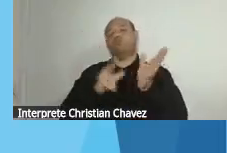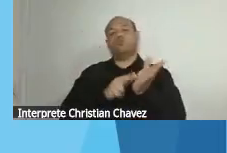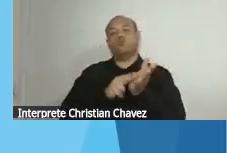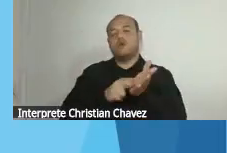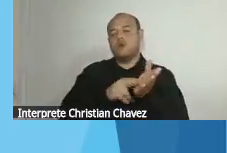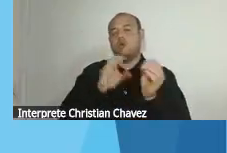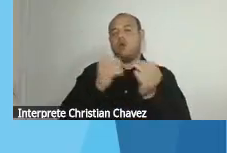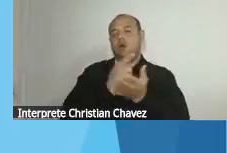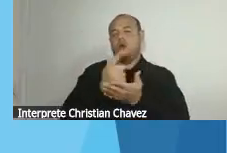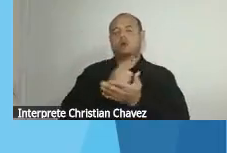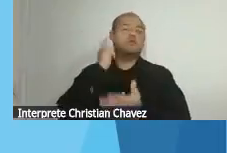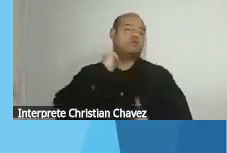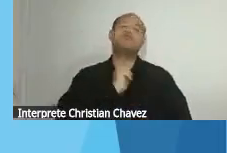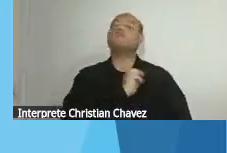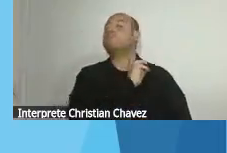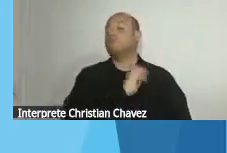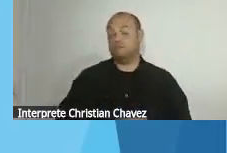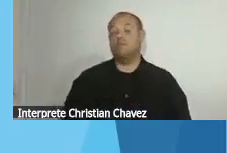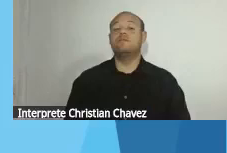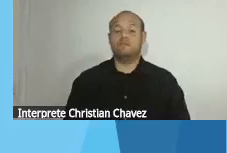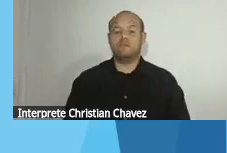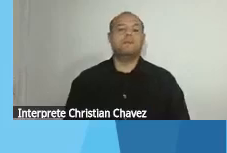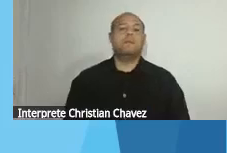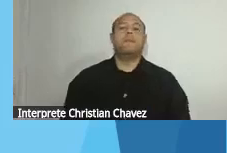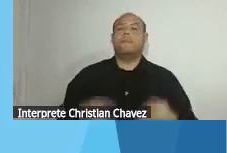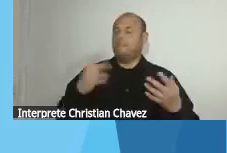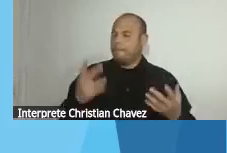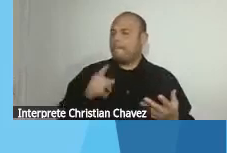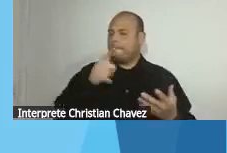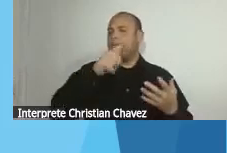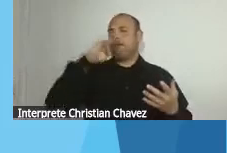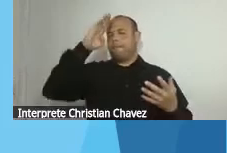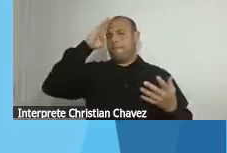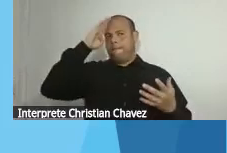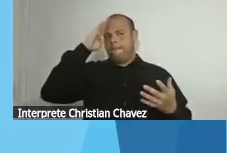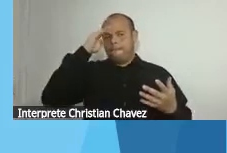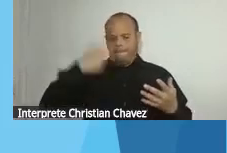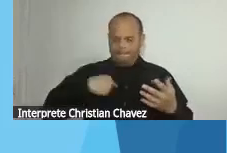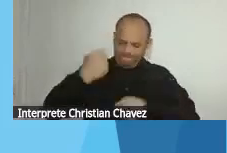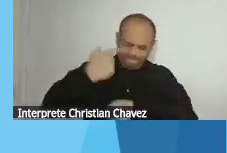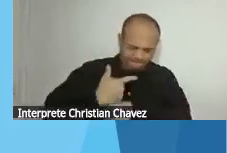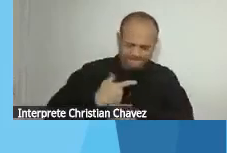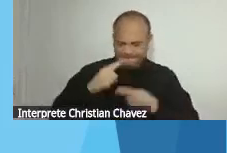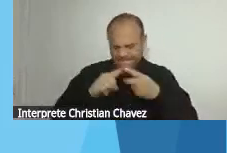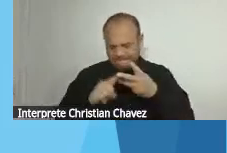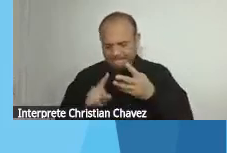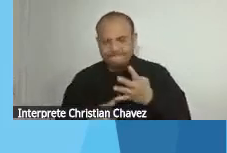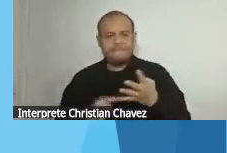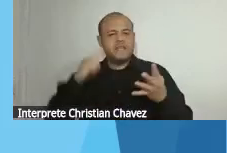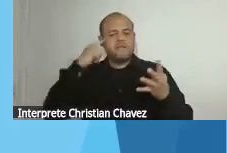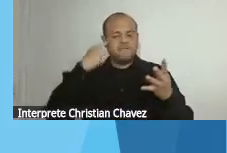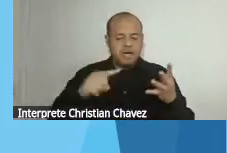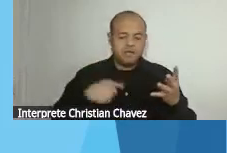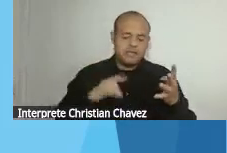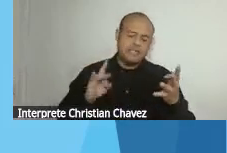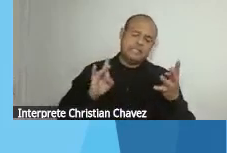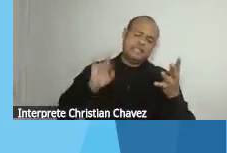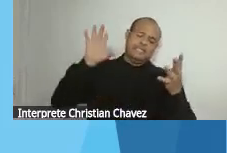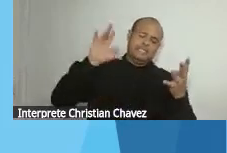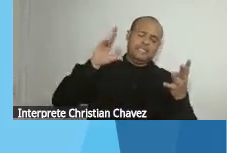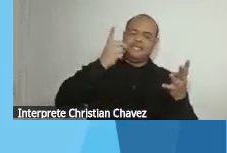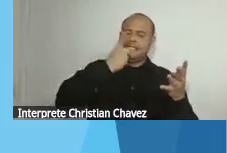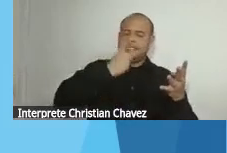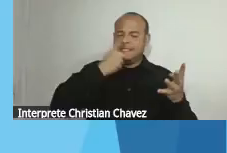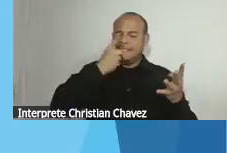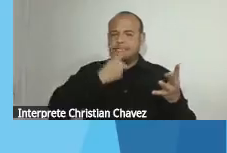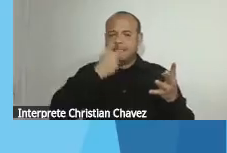hay algunos síntomas que puede presentar el paciente que nos pudiéramos dar una